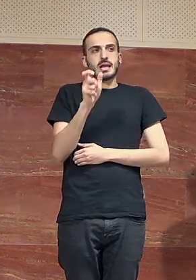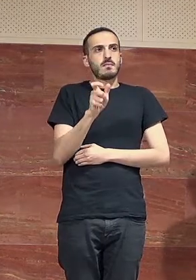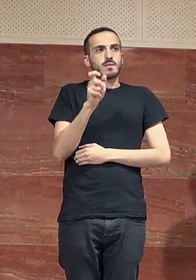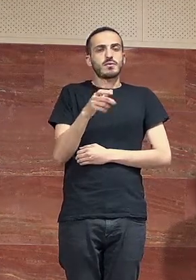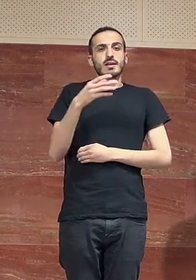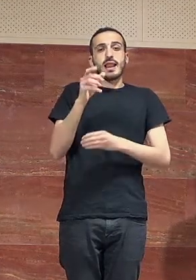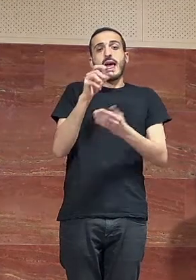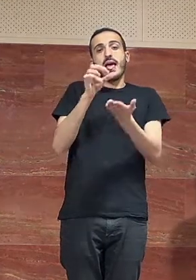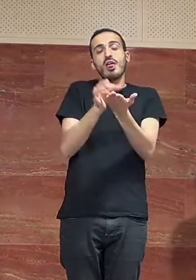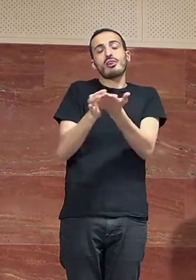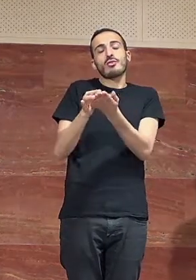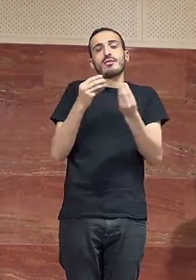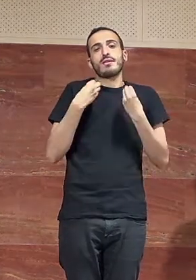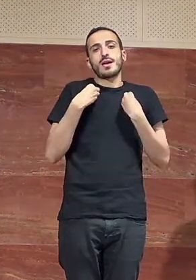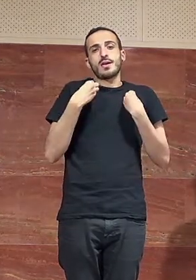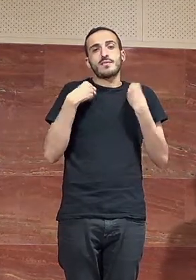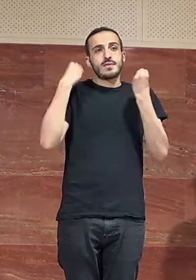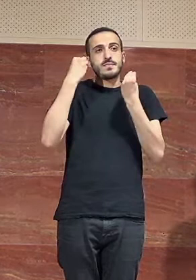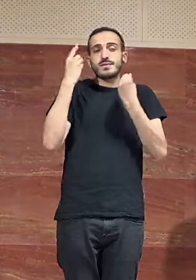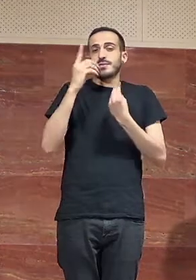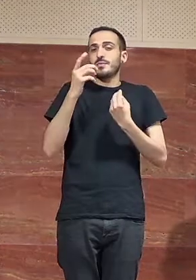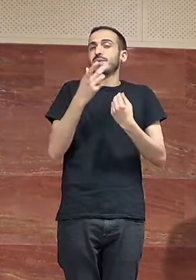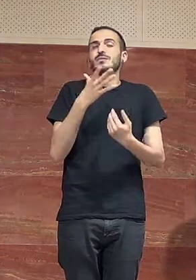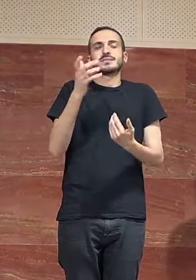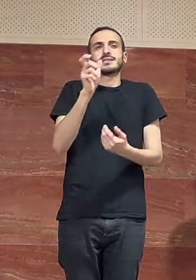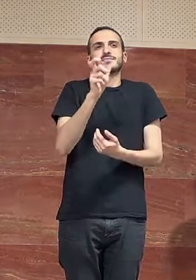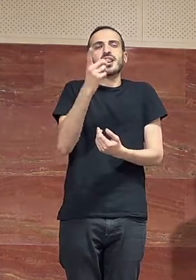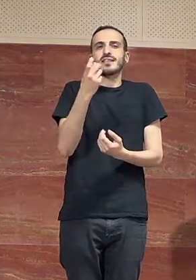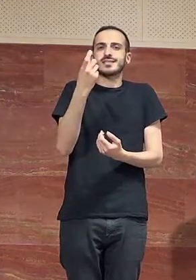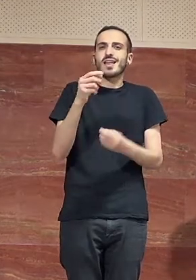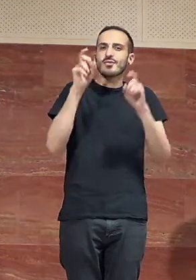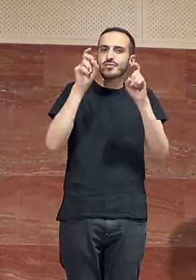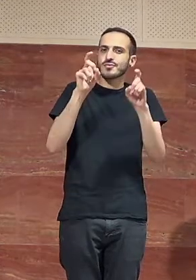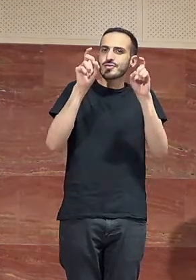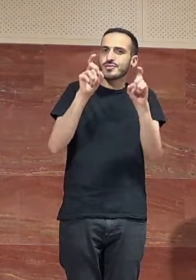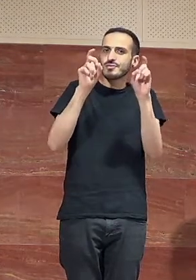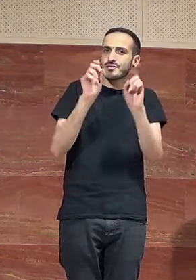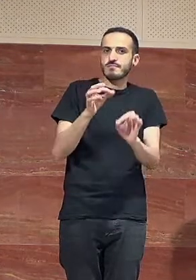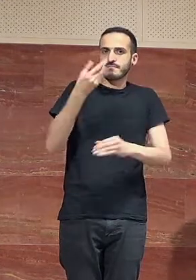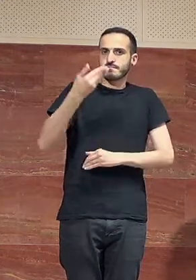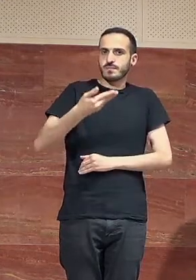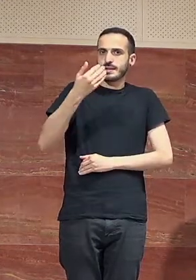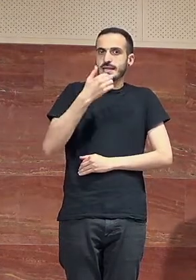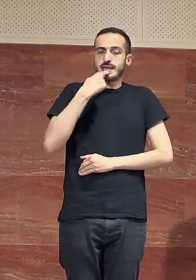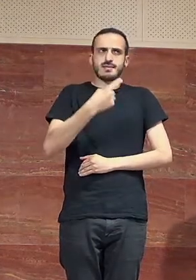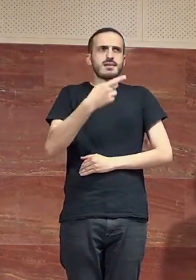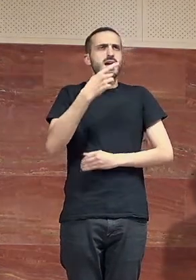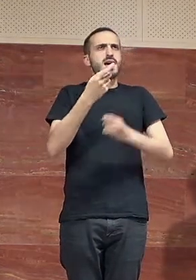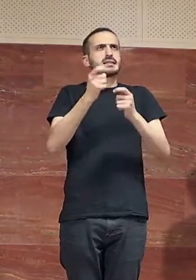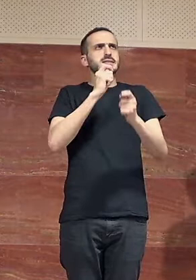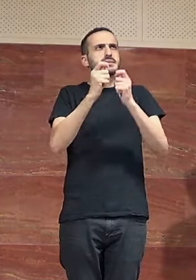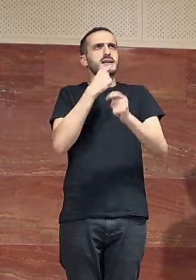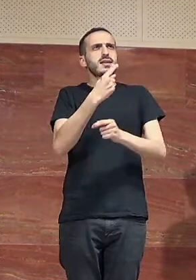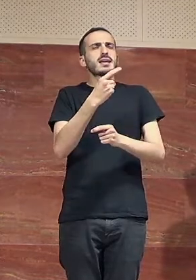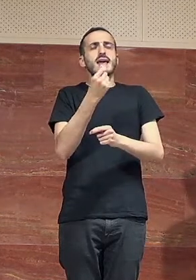¿no? Entonces quizás la educación y más educación, ¿no? El otro día leí una estadística que cada $1 que se invertía en